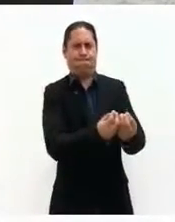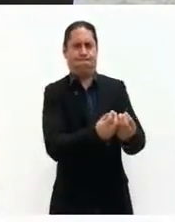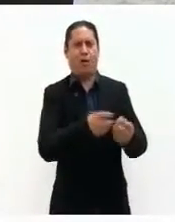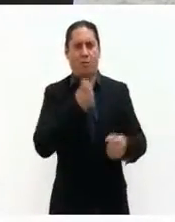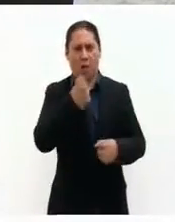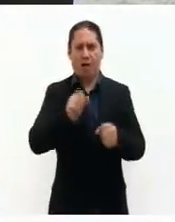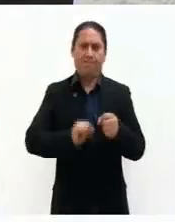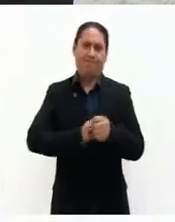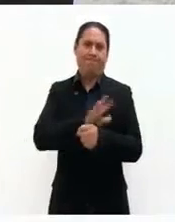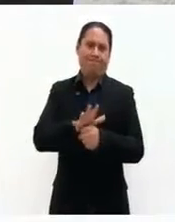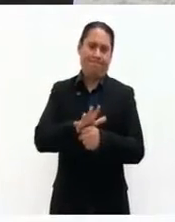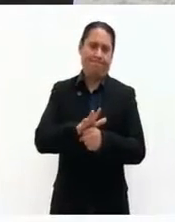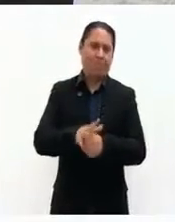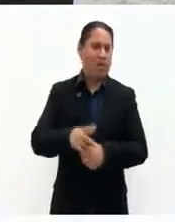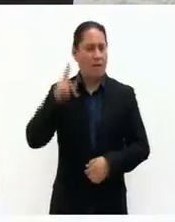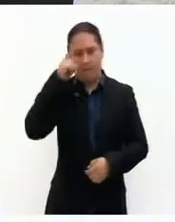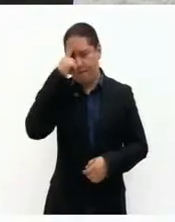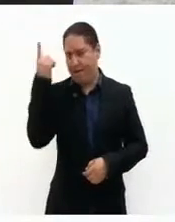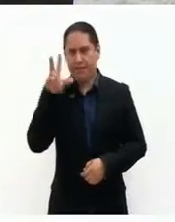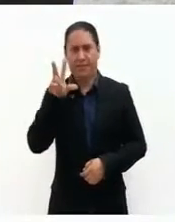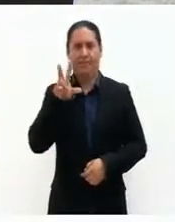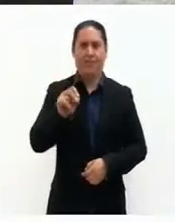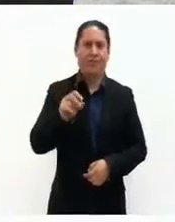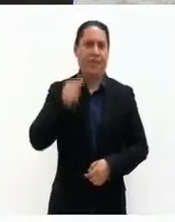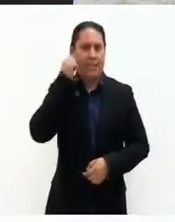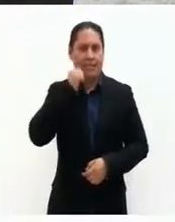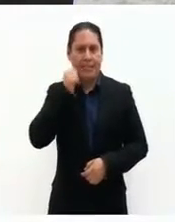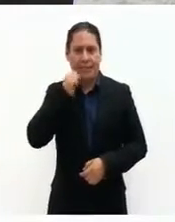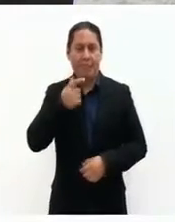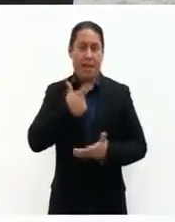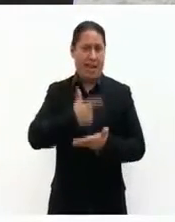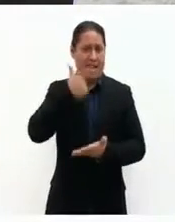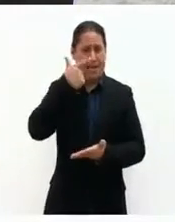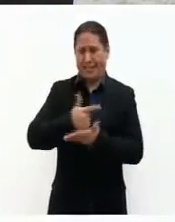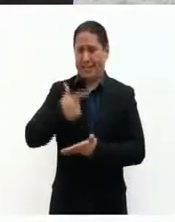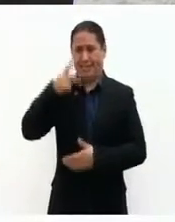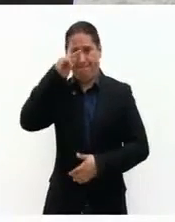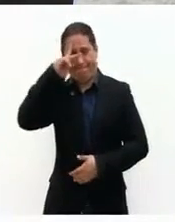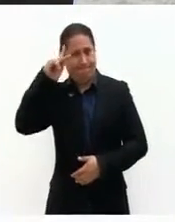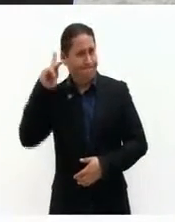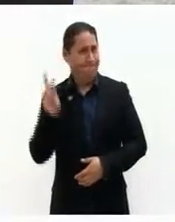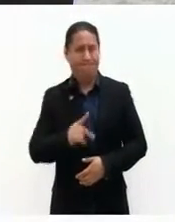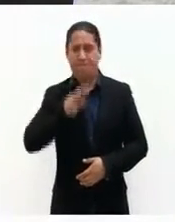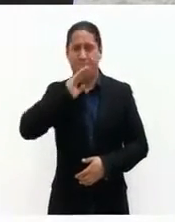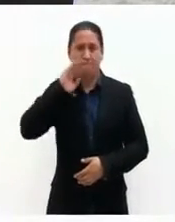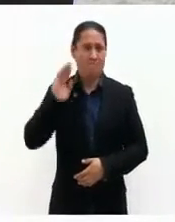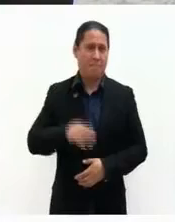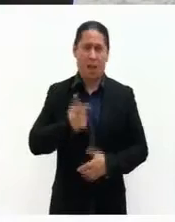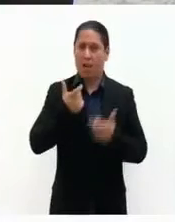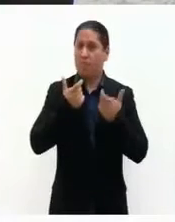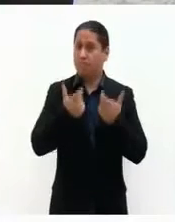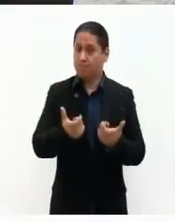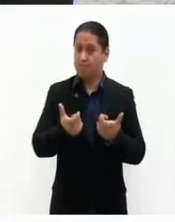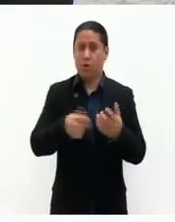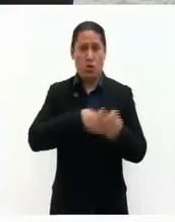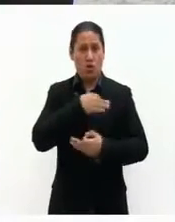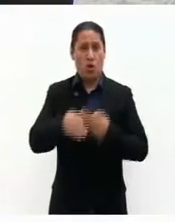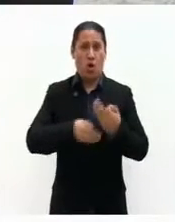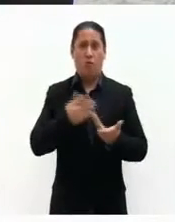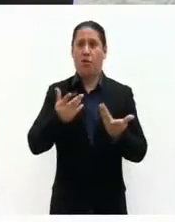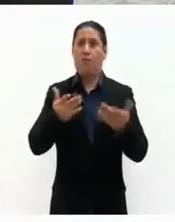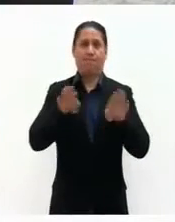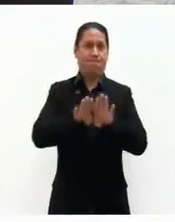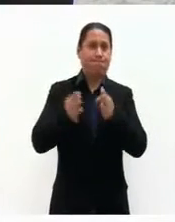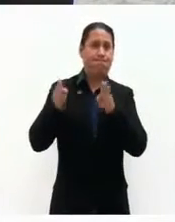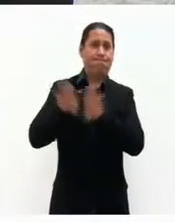de la pandemia. No ha sido fácil, trajo consigo el agravamiento de una crisis económica derivado de la parálisis de las actividades